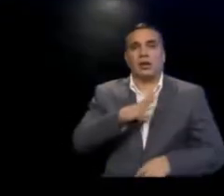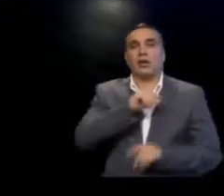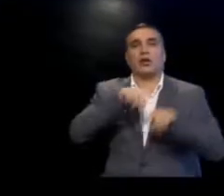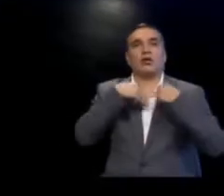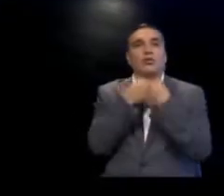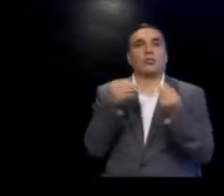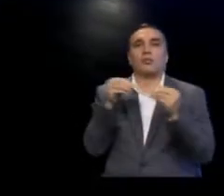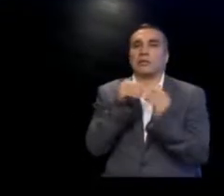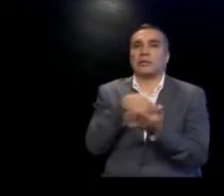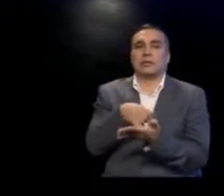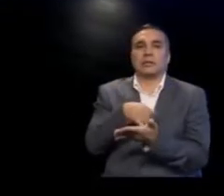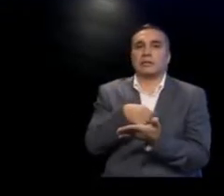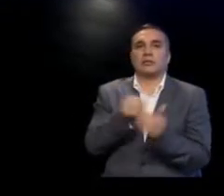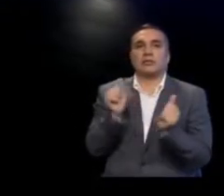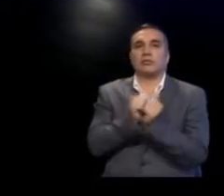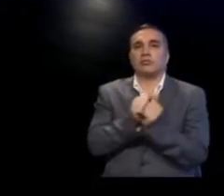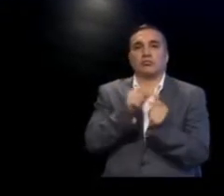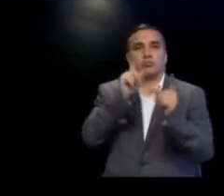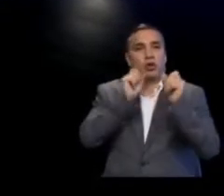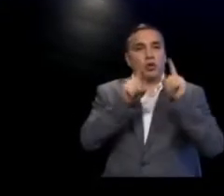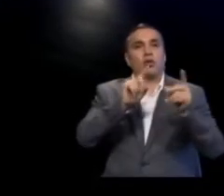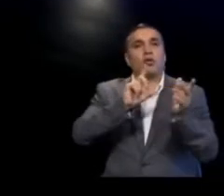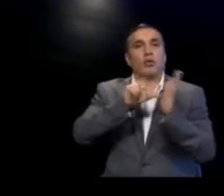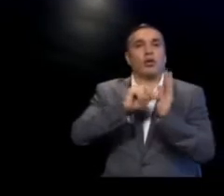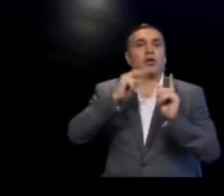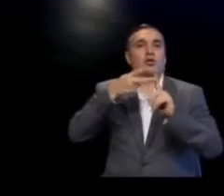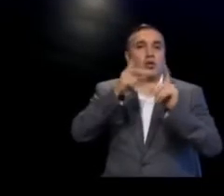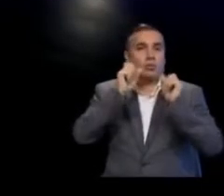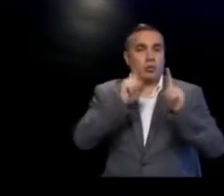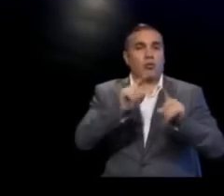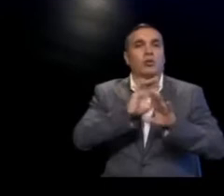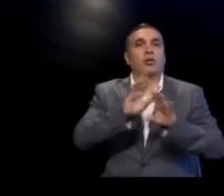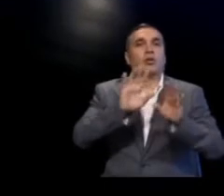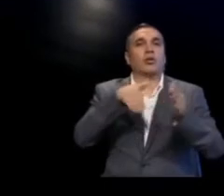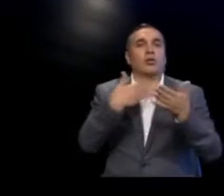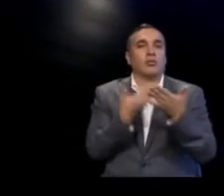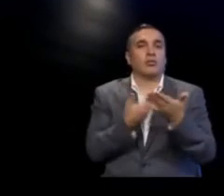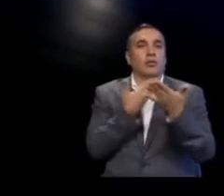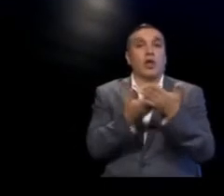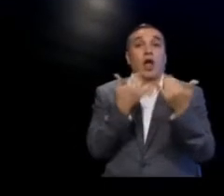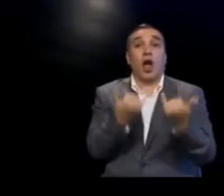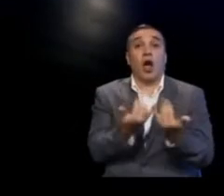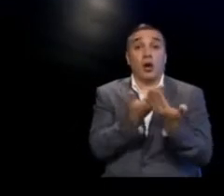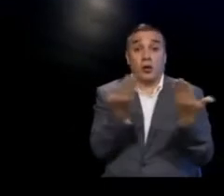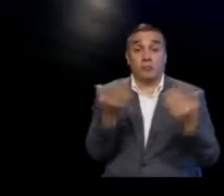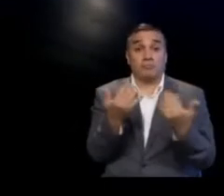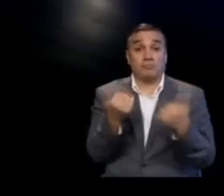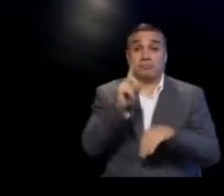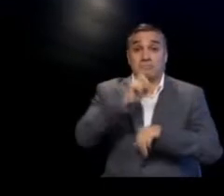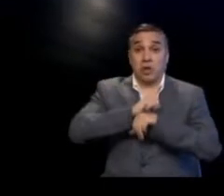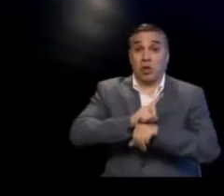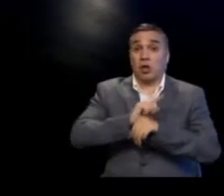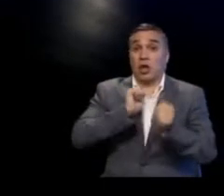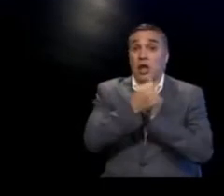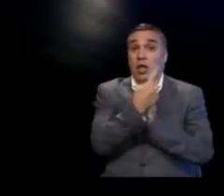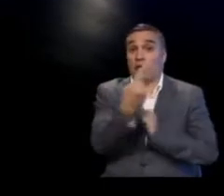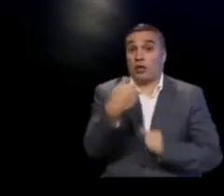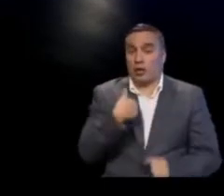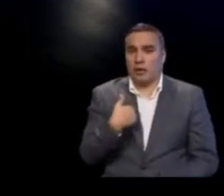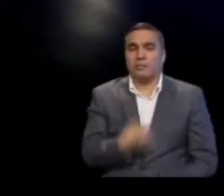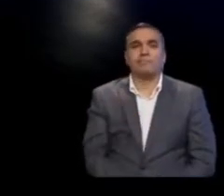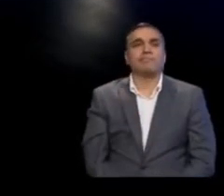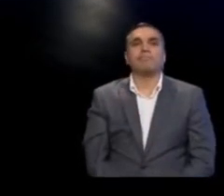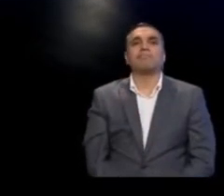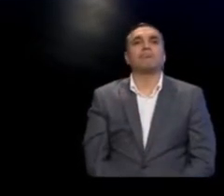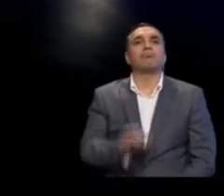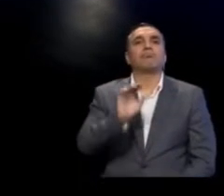grupos vulnerables, a través de una ronda de repreguntas. Cada uno ha planteado sus propuestas que ahora, en este minuto siguiente que cada uno tendrá, serán